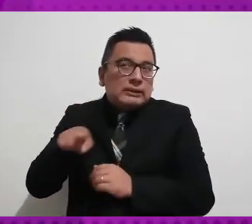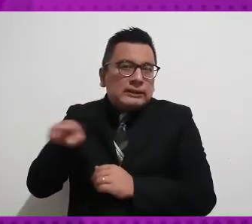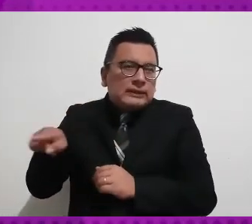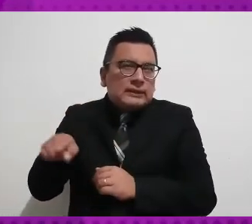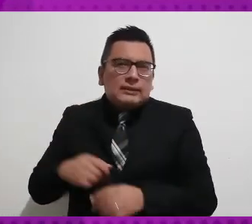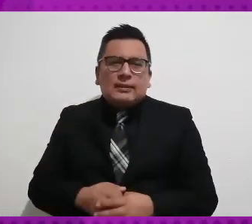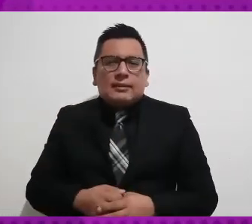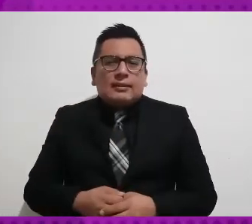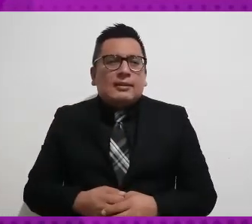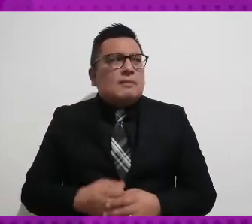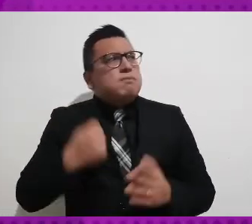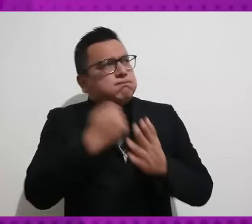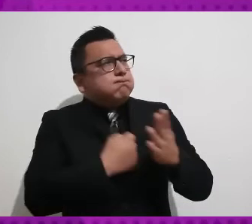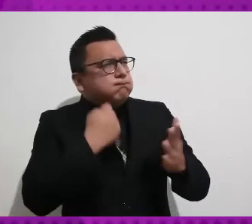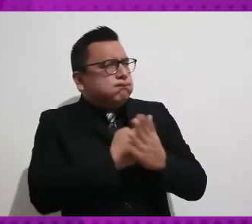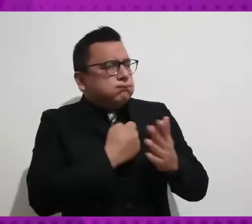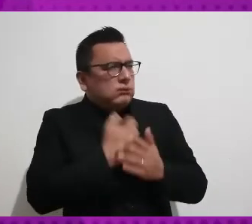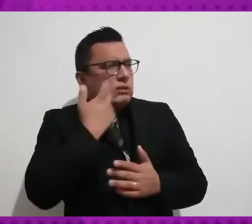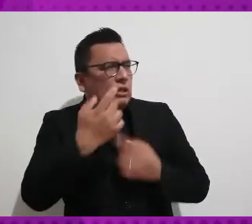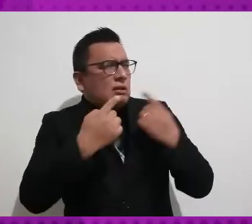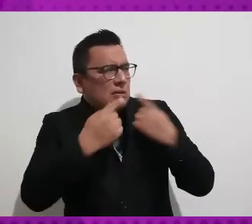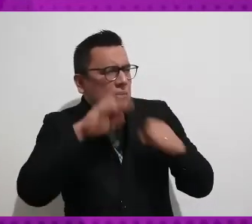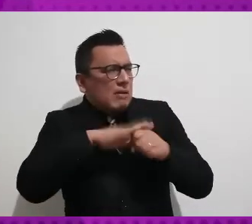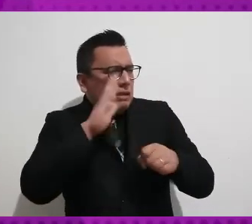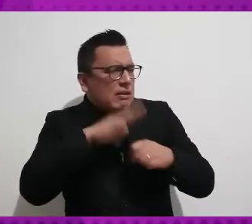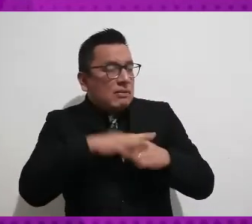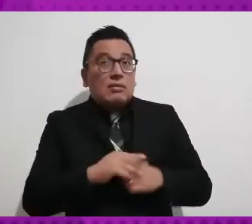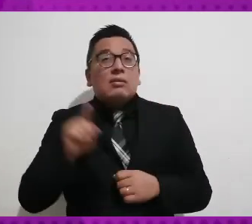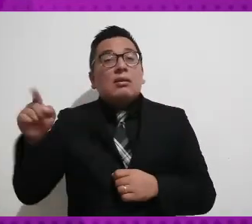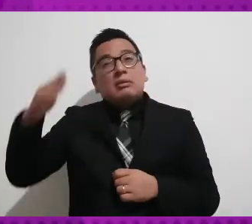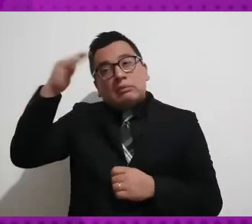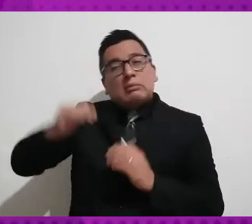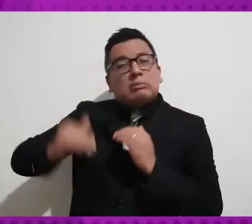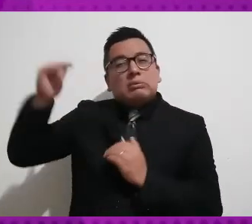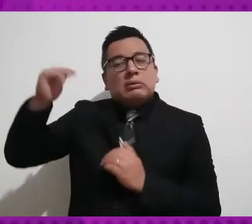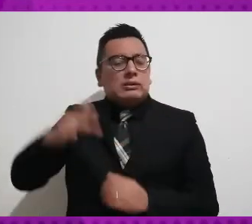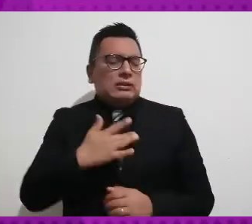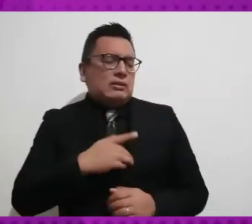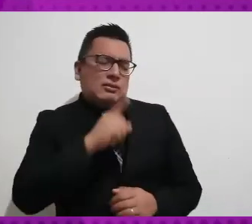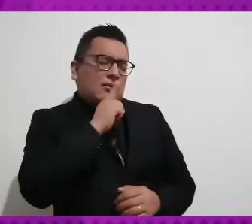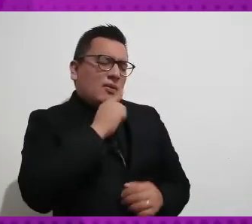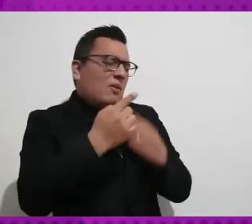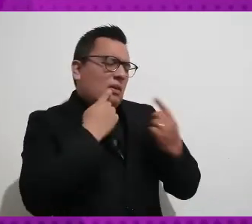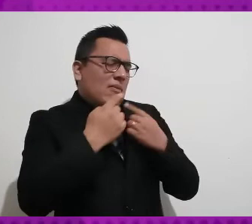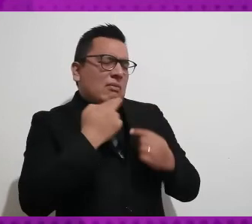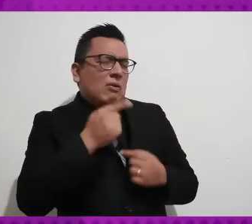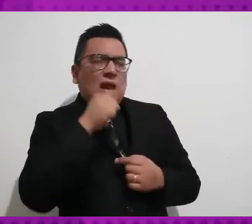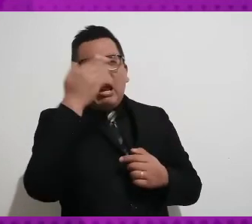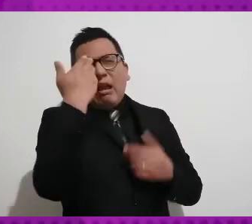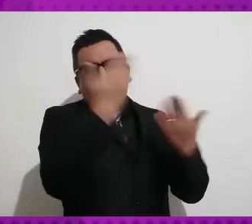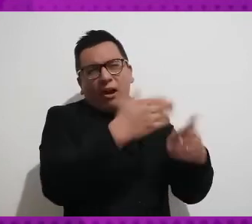es la regla general, exige que haya muchos debates. El que va a la cabeza los rehúye y dice que el debate va a ser en las urnas, es